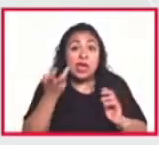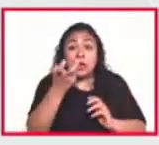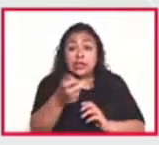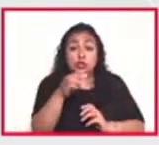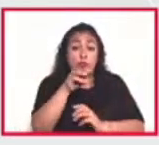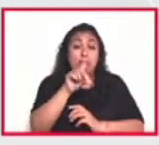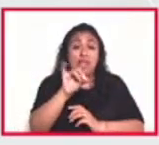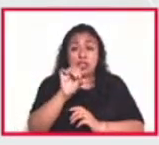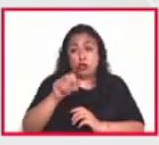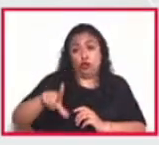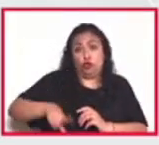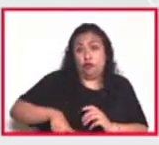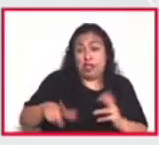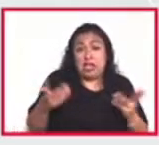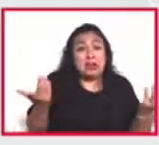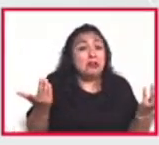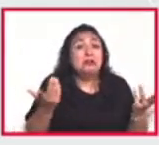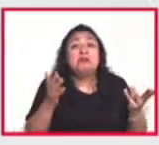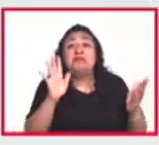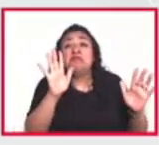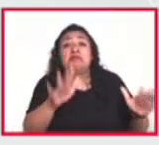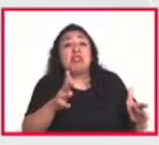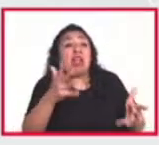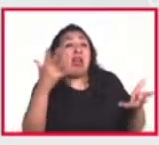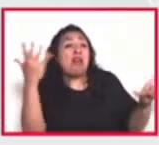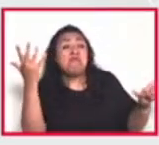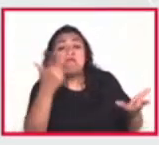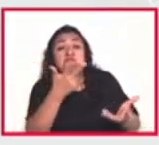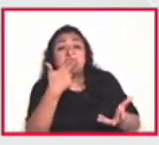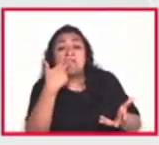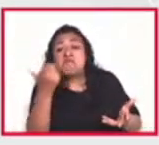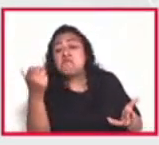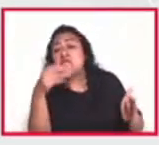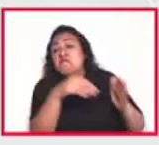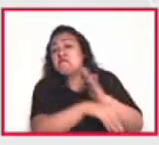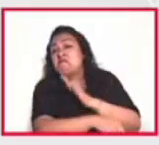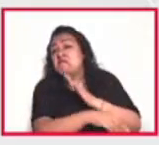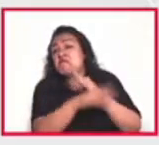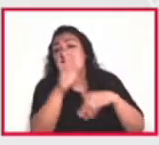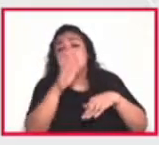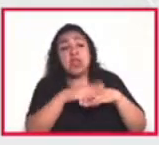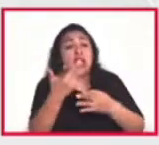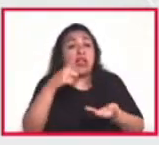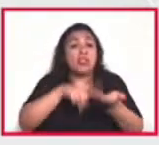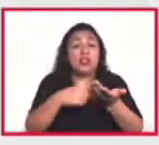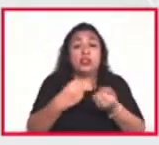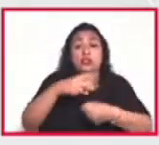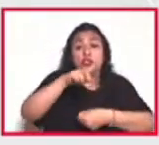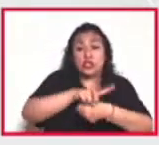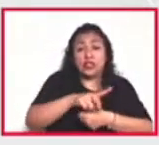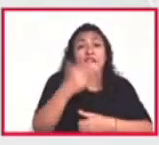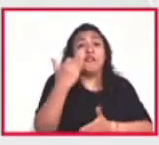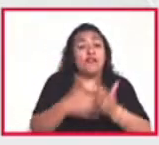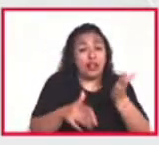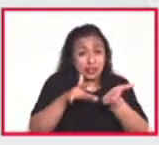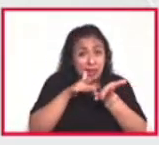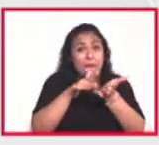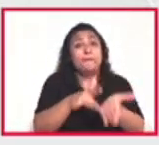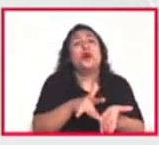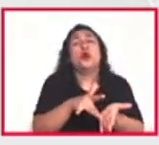como, en fin, mastodontes cada vez más moribundos en esta sociedad. Hace falta un apoyo